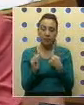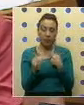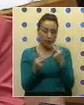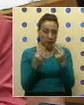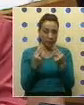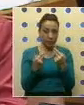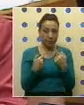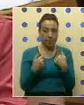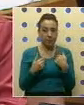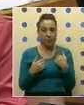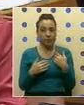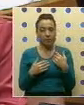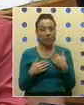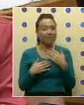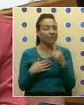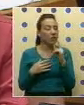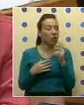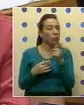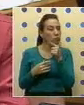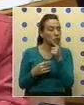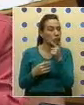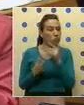sala, nos quedan grandes inquietudes.